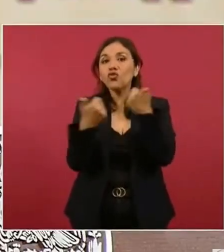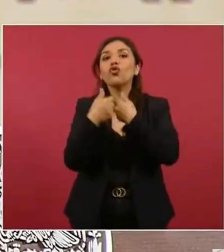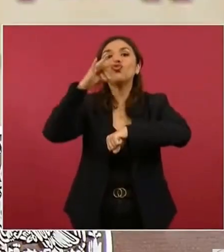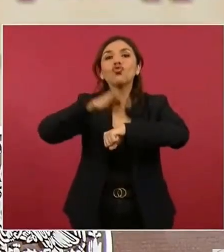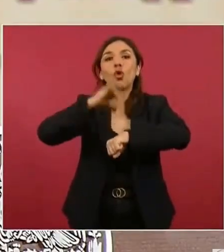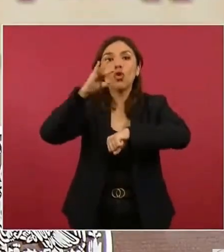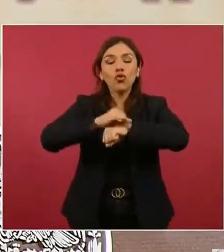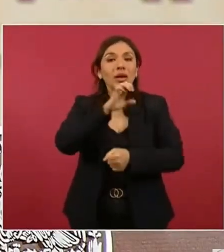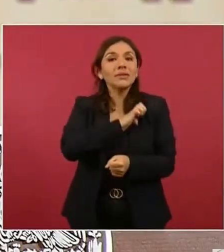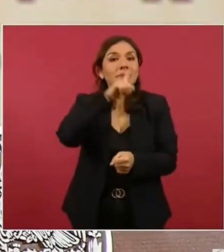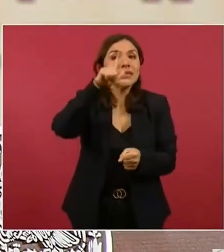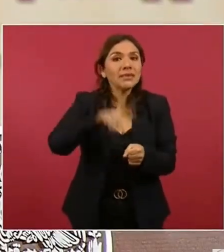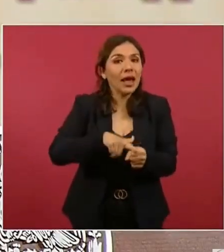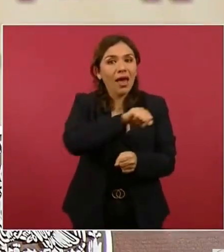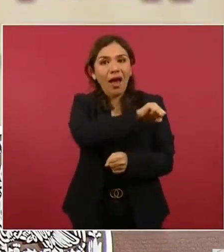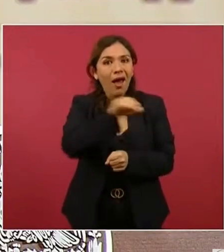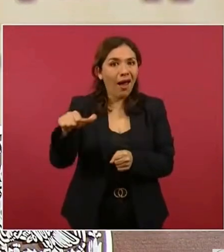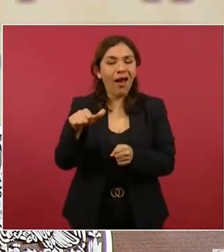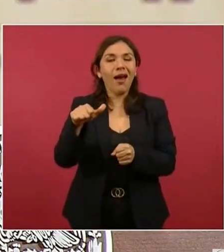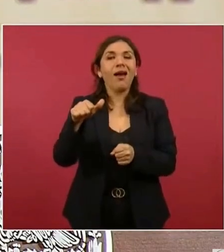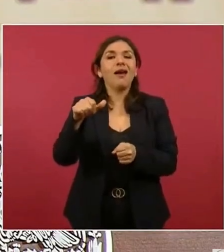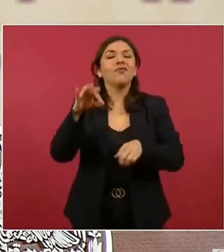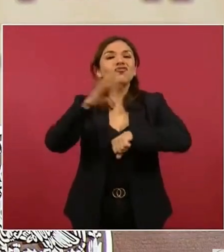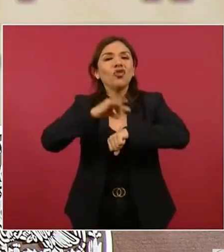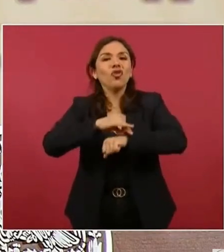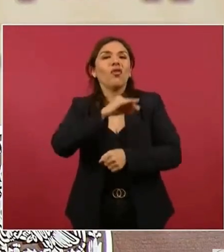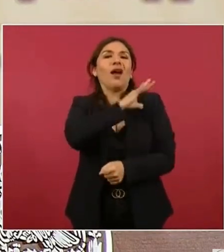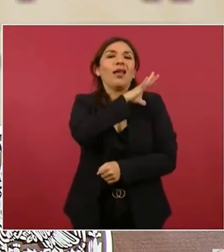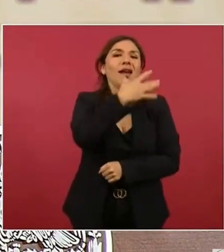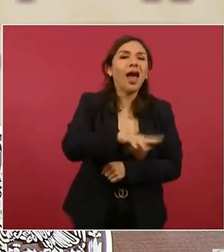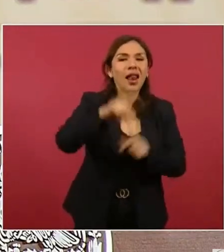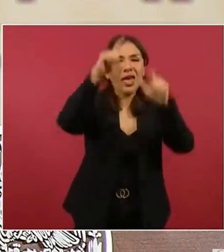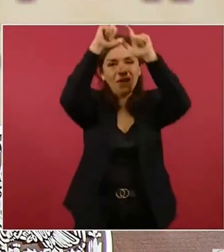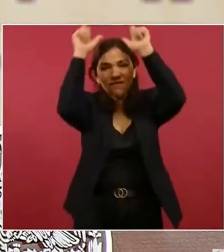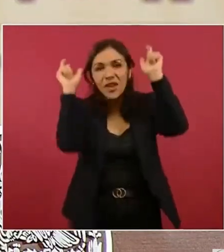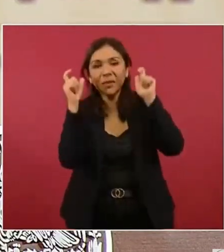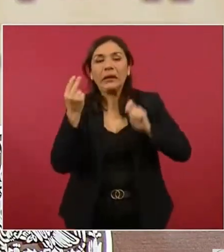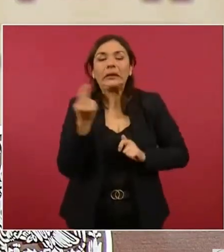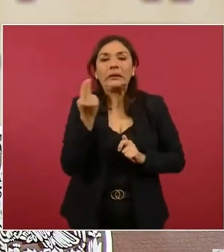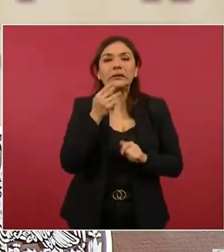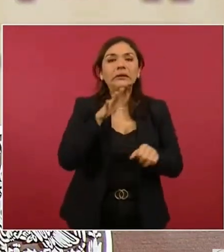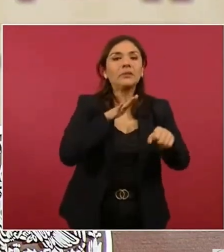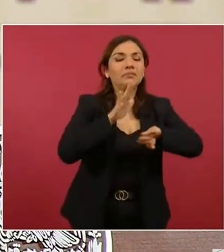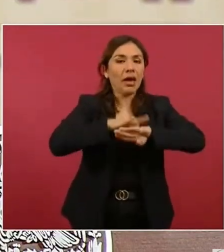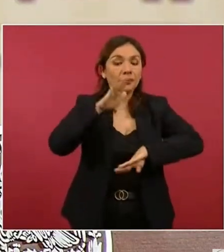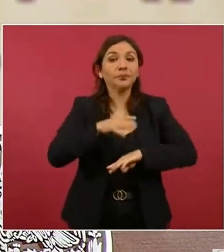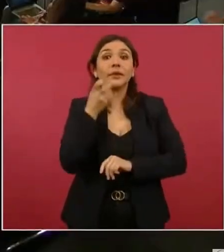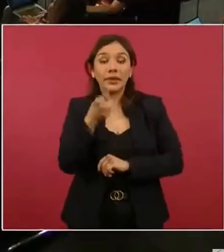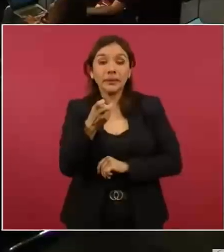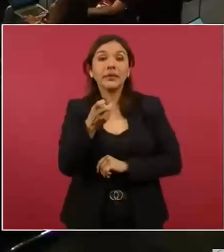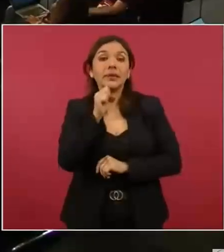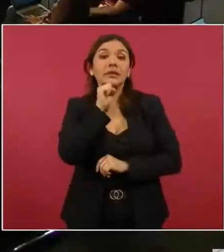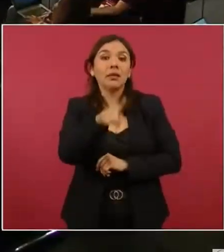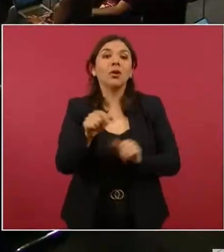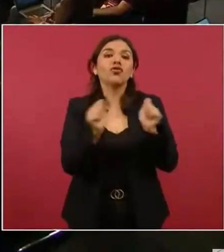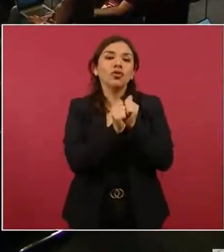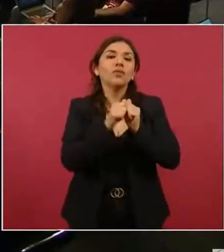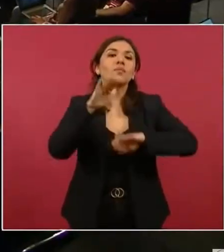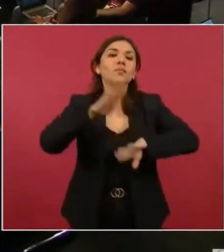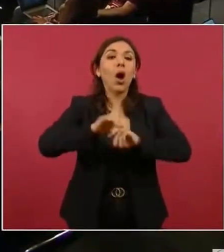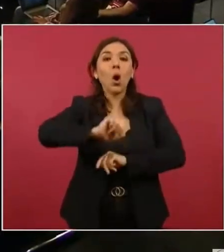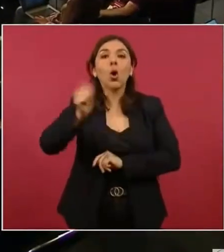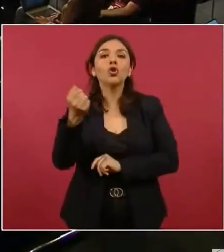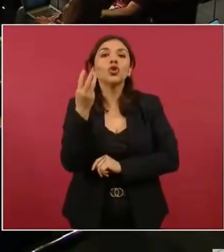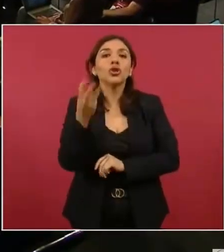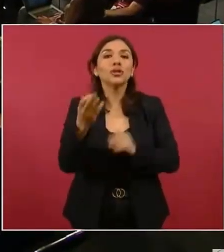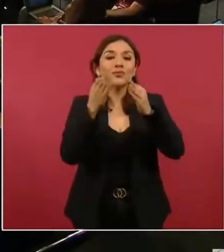médicos, especialistas, médicos generales, enfermeras que se requieren y que desde luego se desglosa con 3